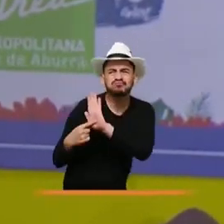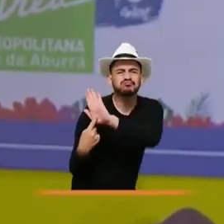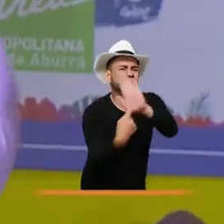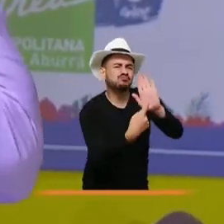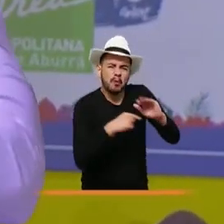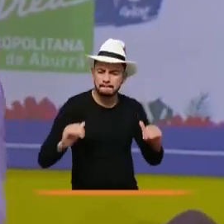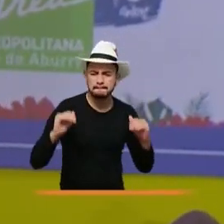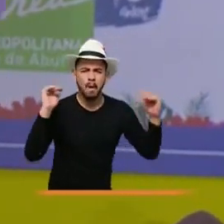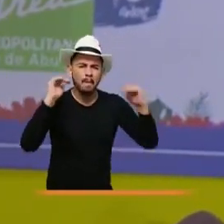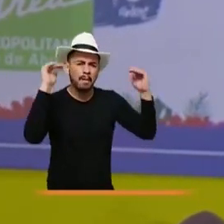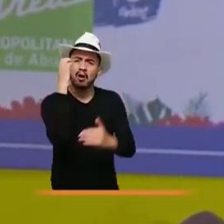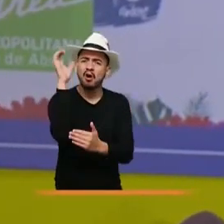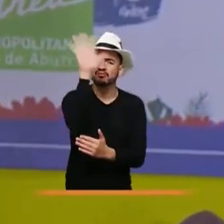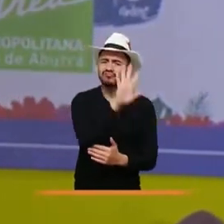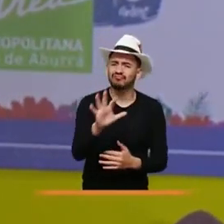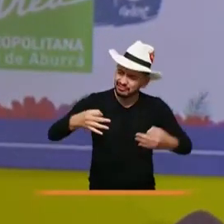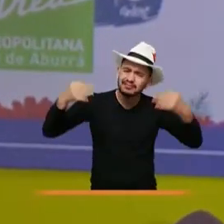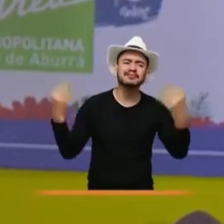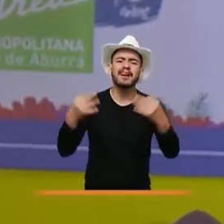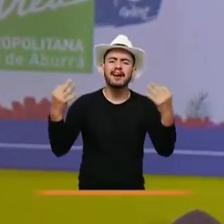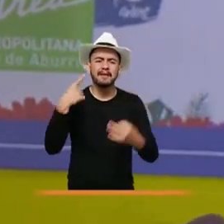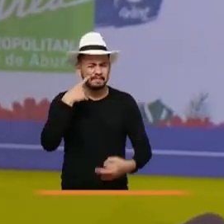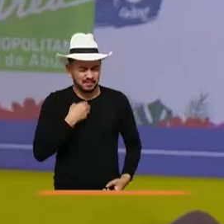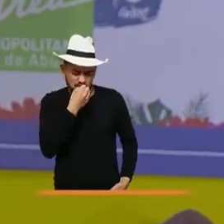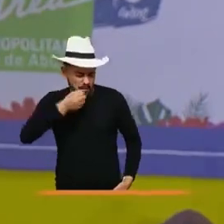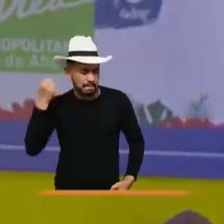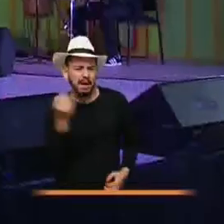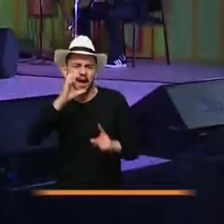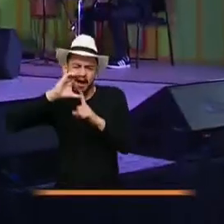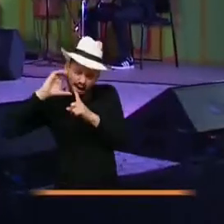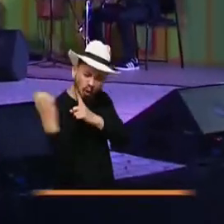nación lo linda de la cultura